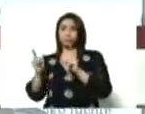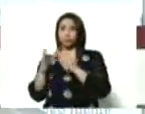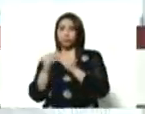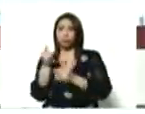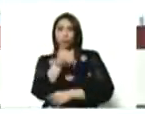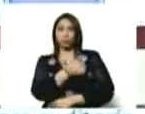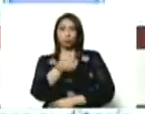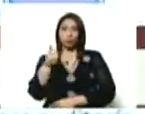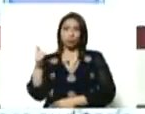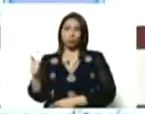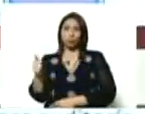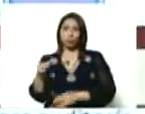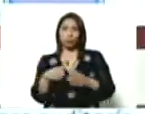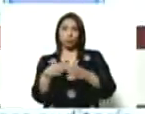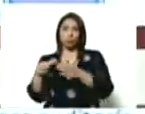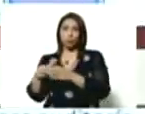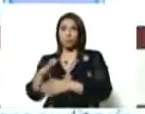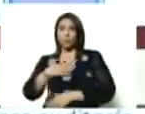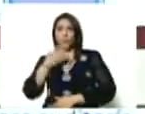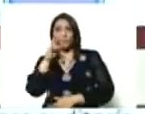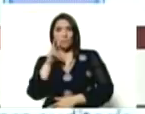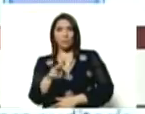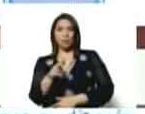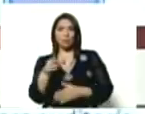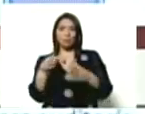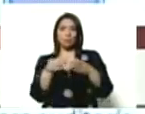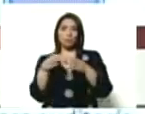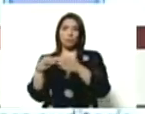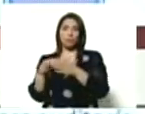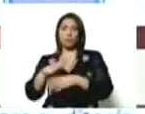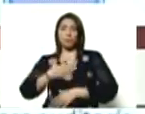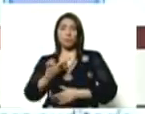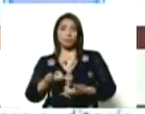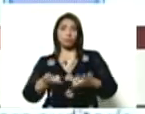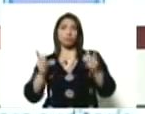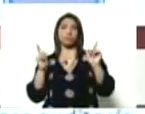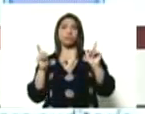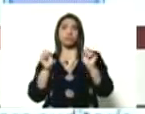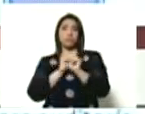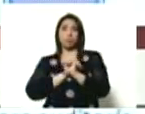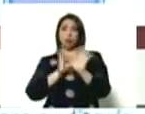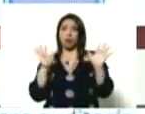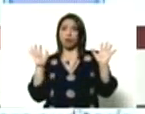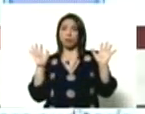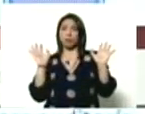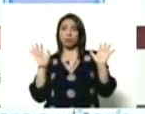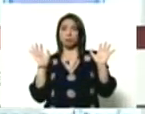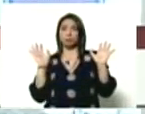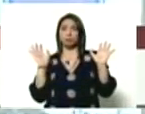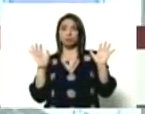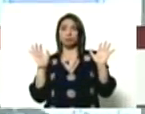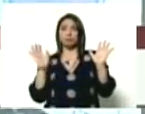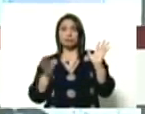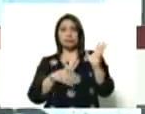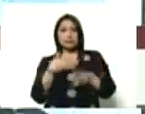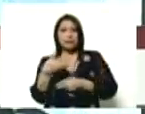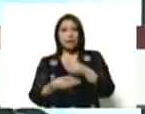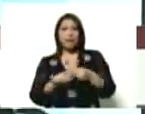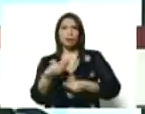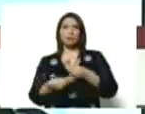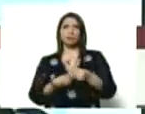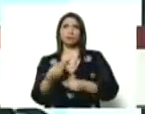componentes. Podemos ver un esquema que nos permite ver con claridad que en todo momento se aplica